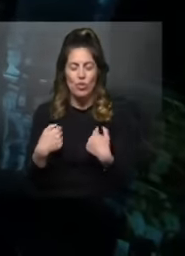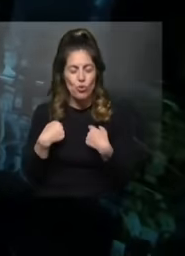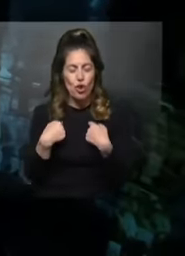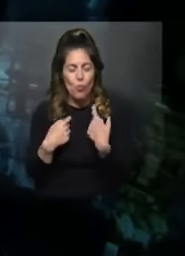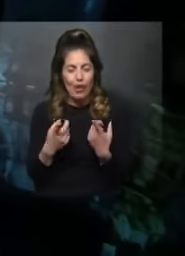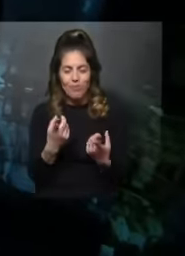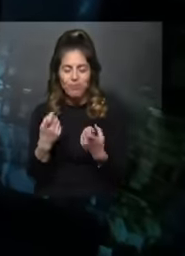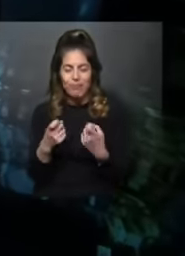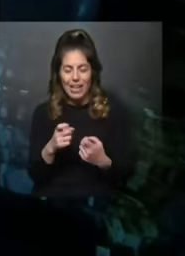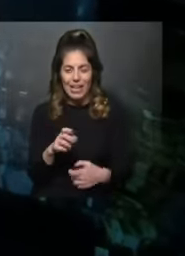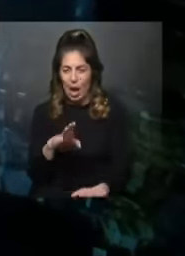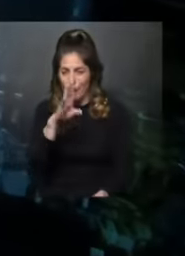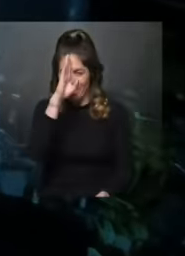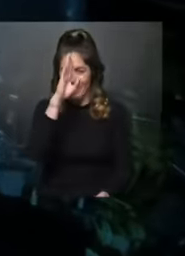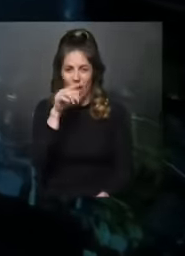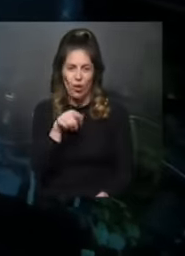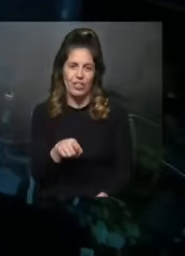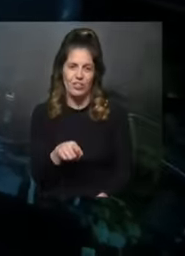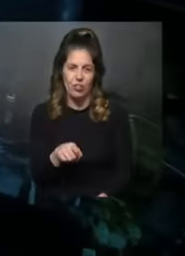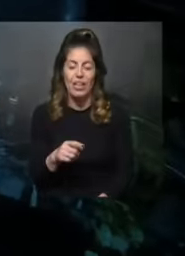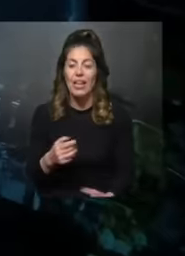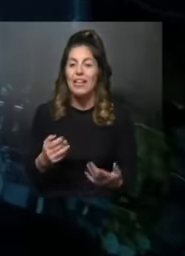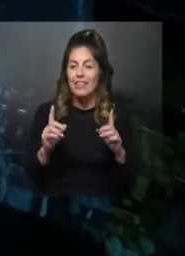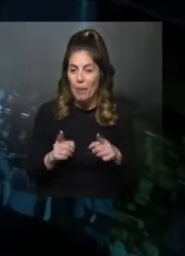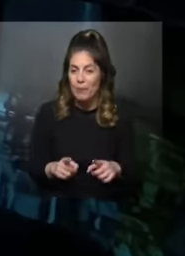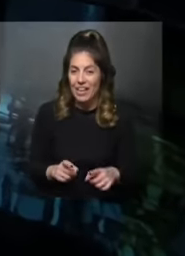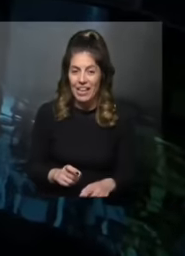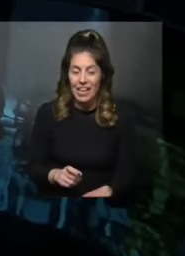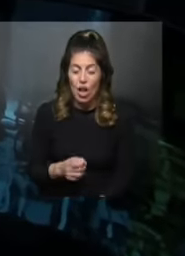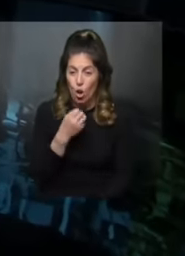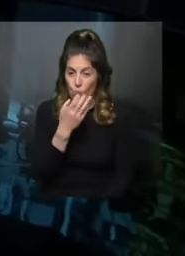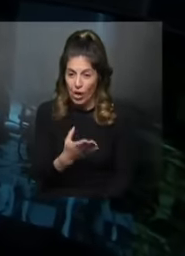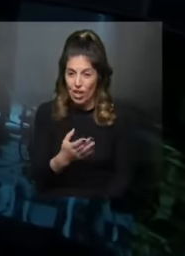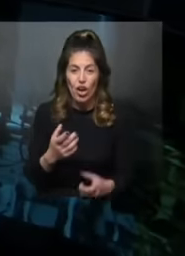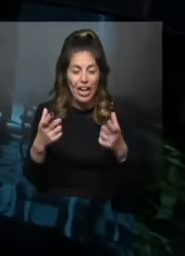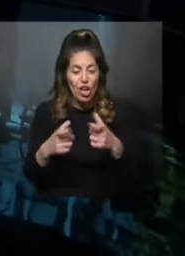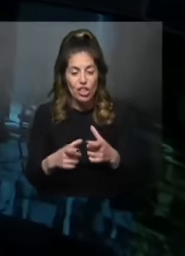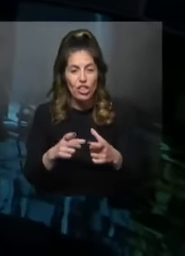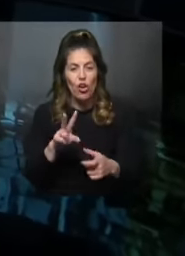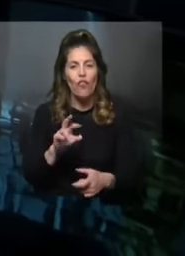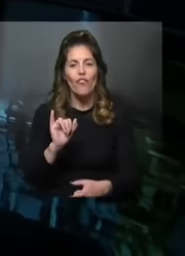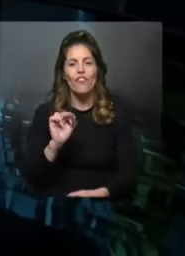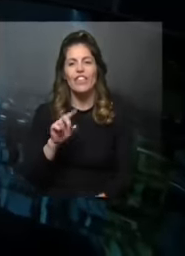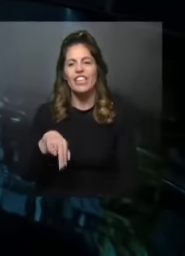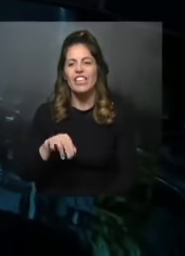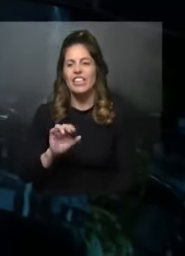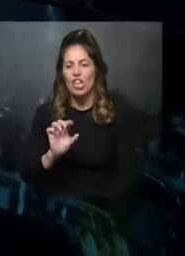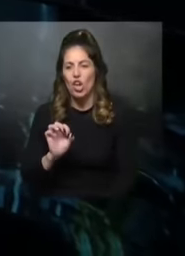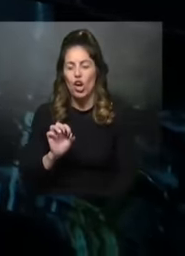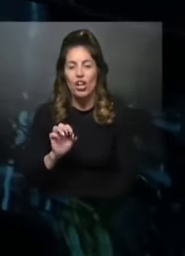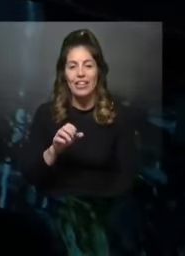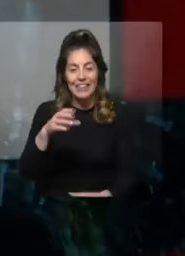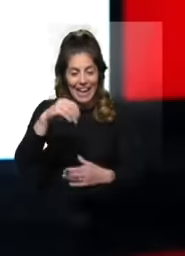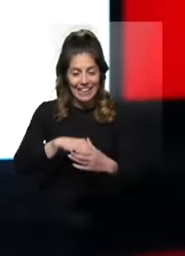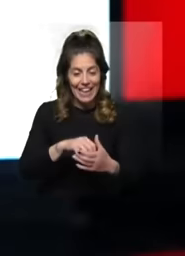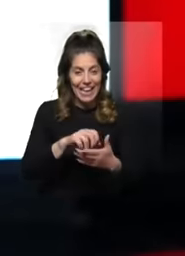qué pasa hoy. Además, tenemos pasa la ventaja, mismo, tenemos pero... la ventaja que los discos de vinilo venían con las letras. También. Entonces uno escuchaba el disco